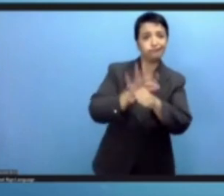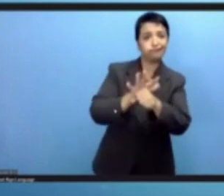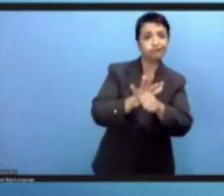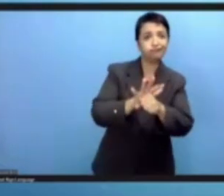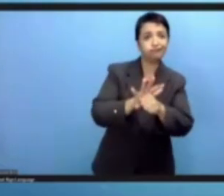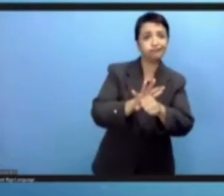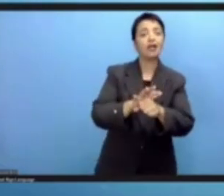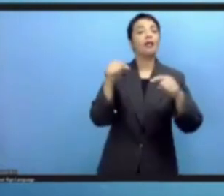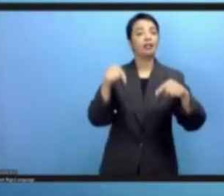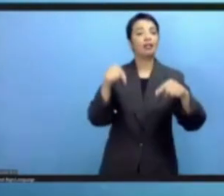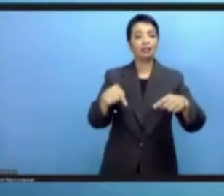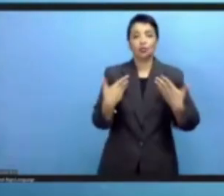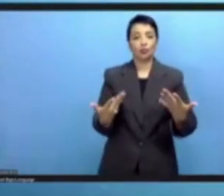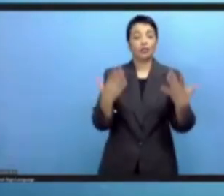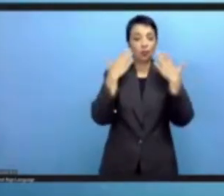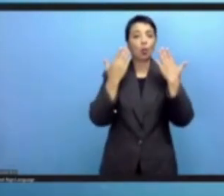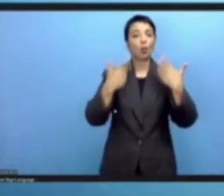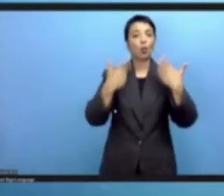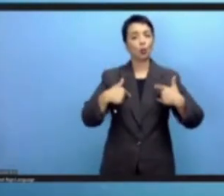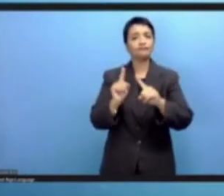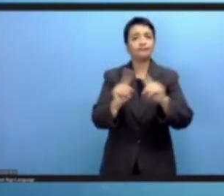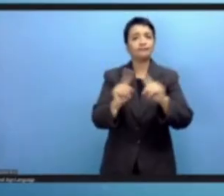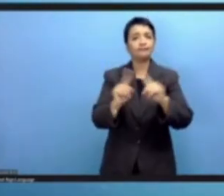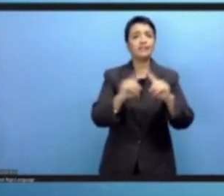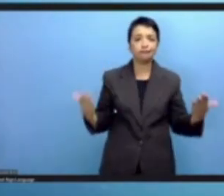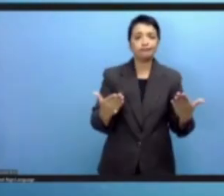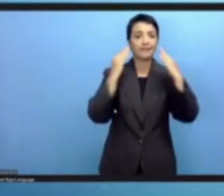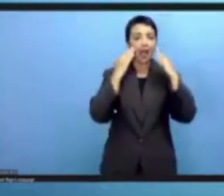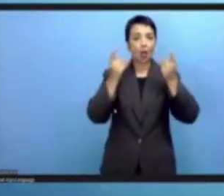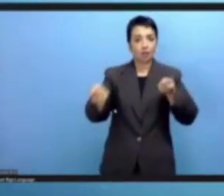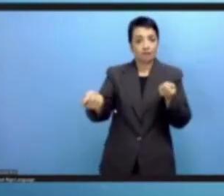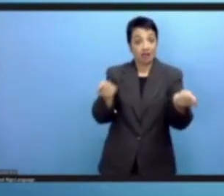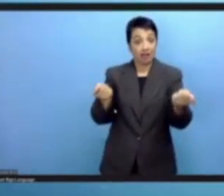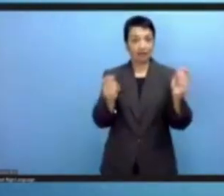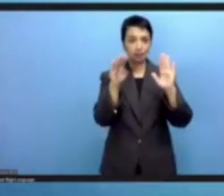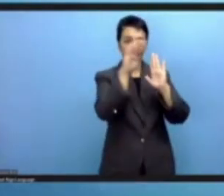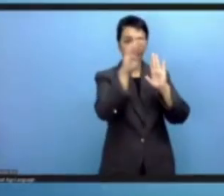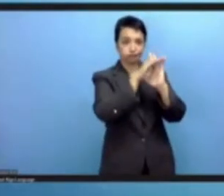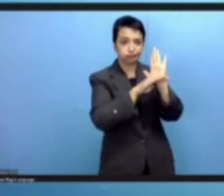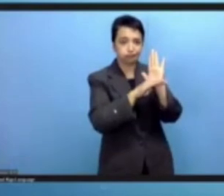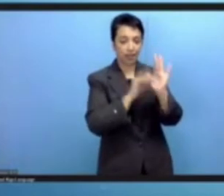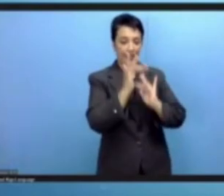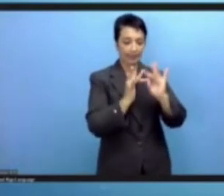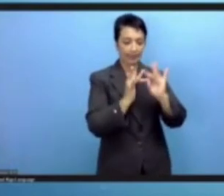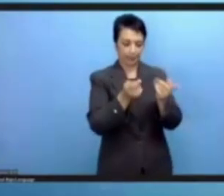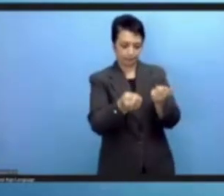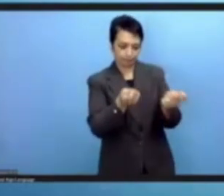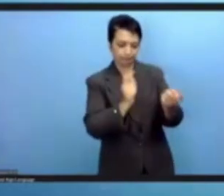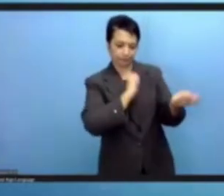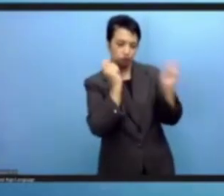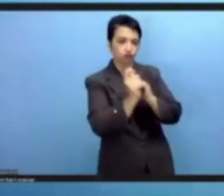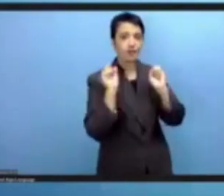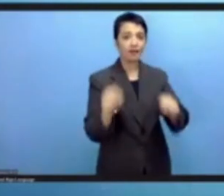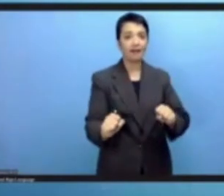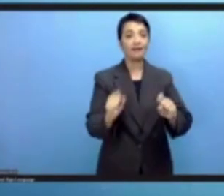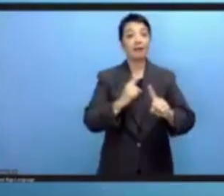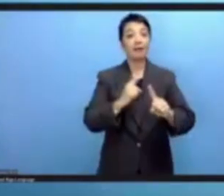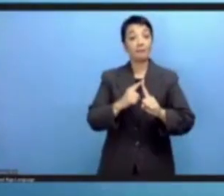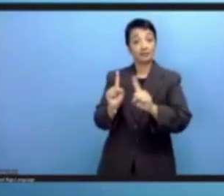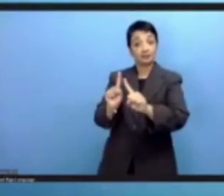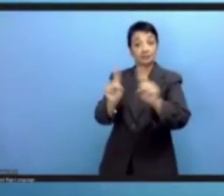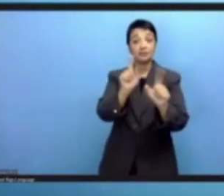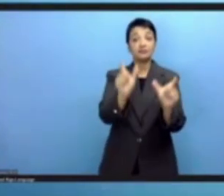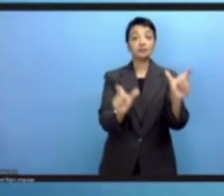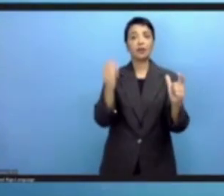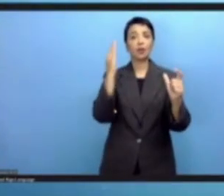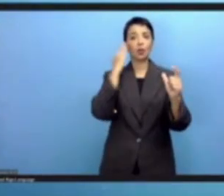primera edición del igf que a la que se estima esa persona después de la pandemia que nos